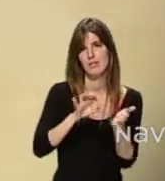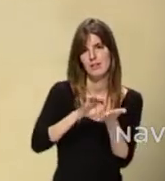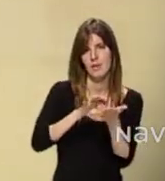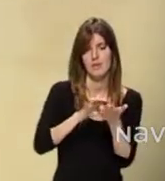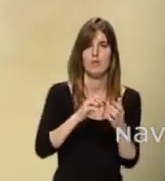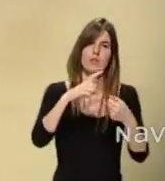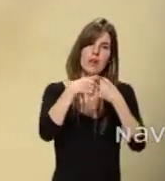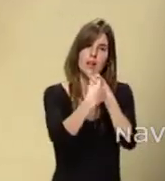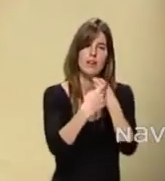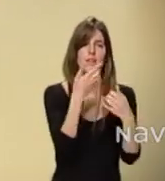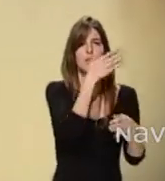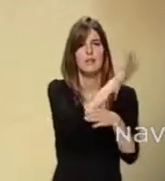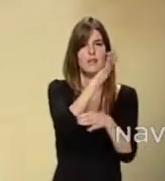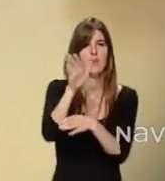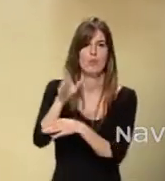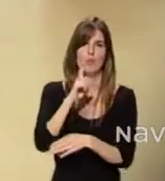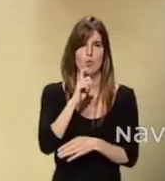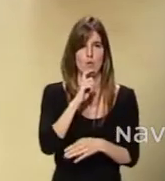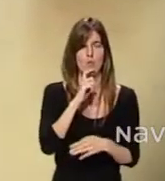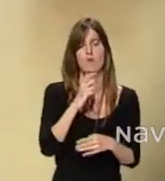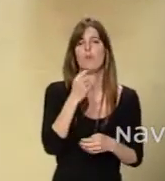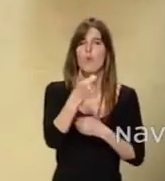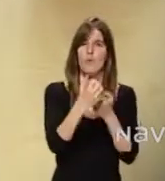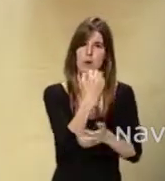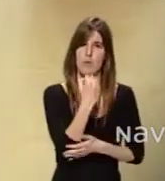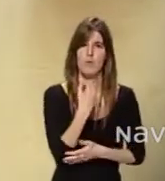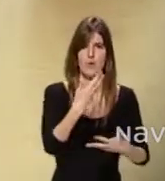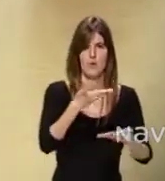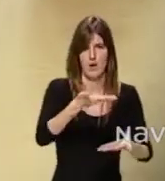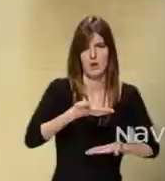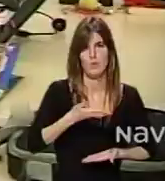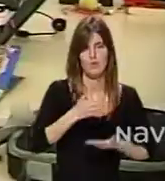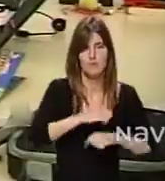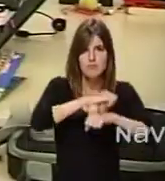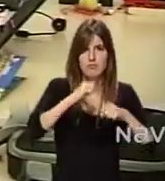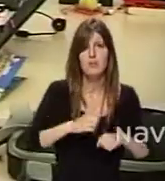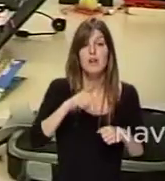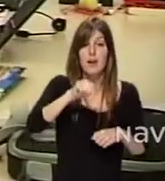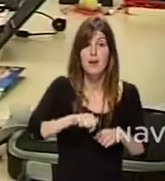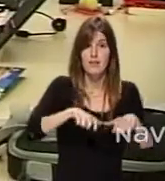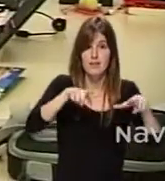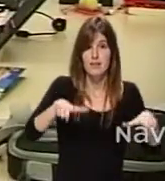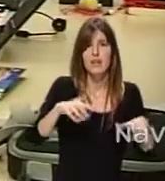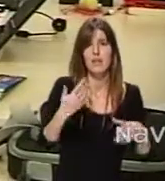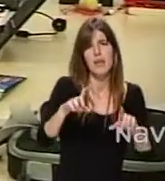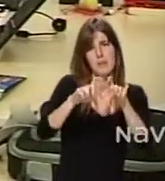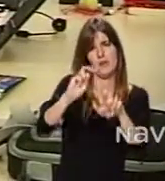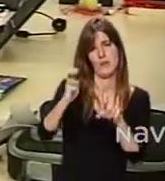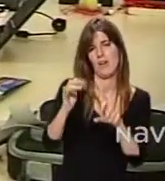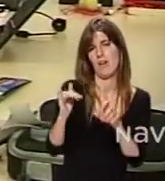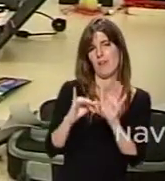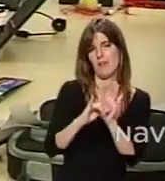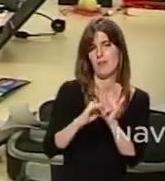a clientes, es decir, nos están ayudando a salir adelante y luego aquí en el propio Vivero pues esa sinergia se hace en realidad,